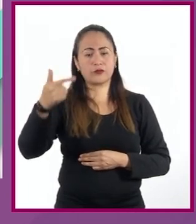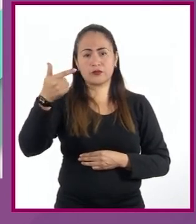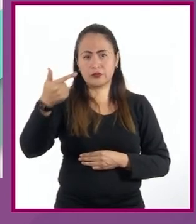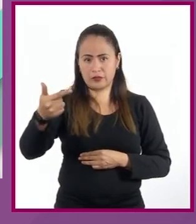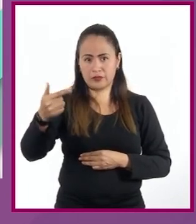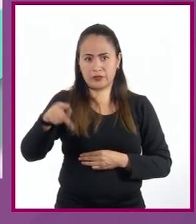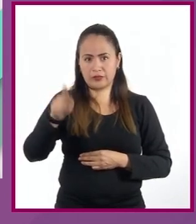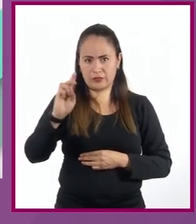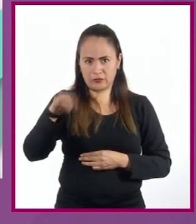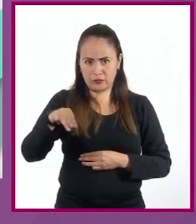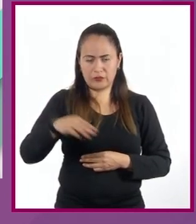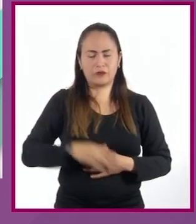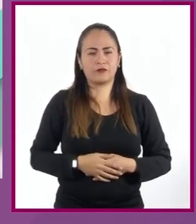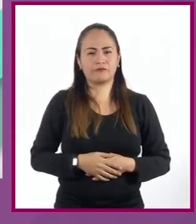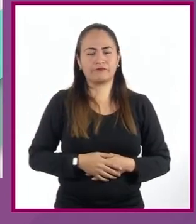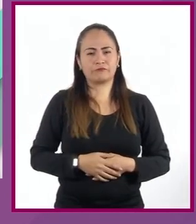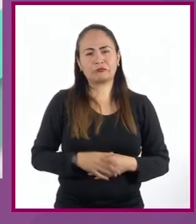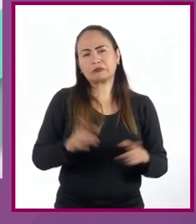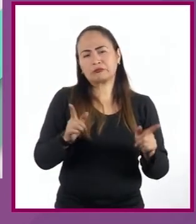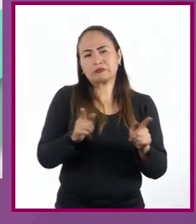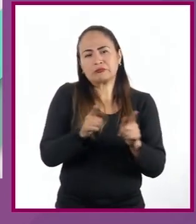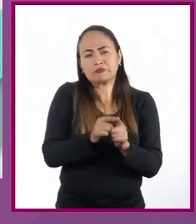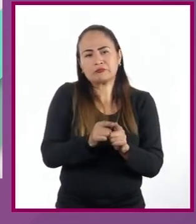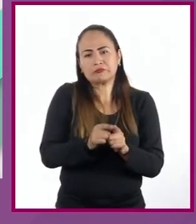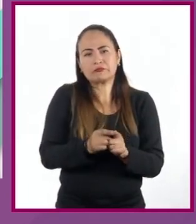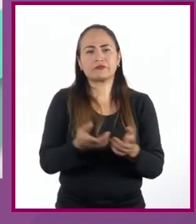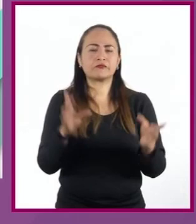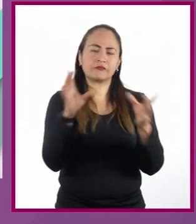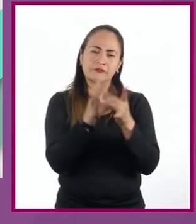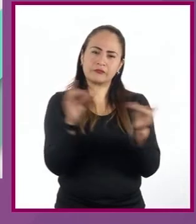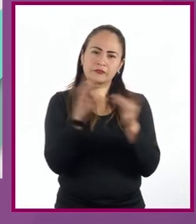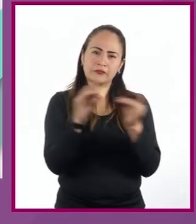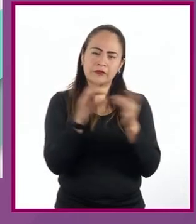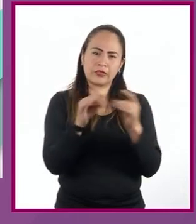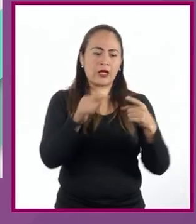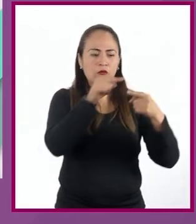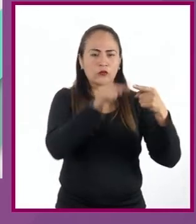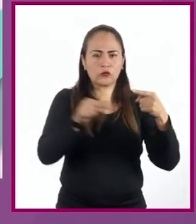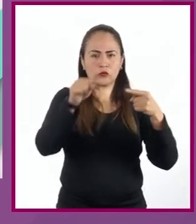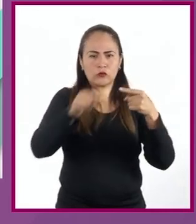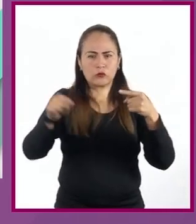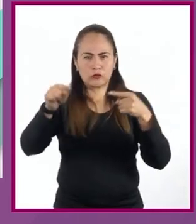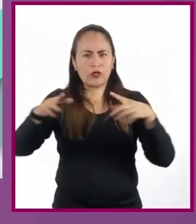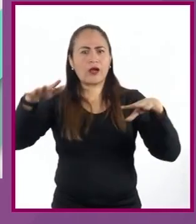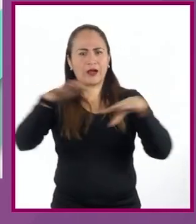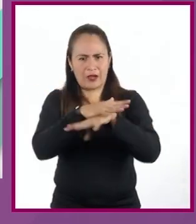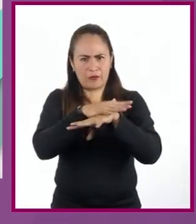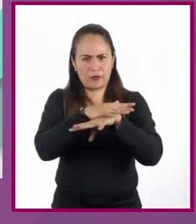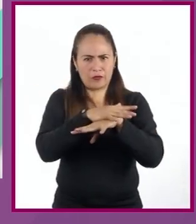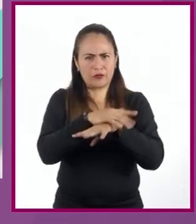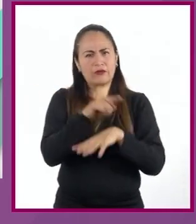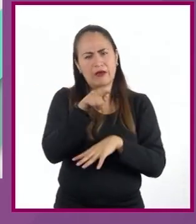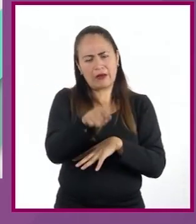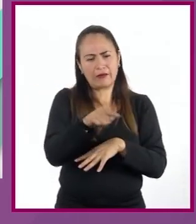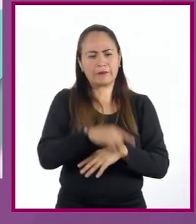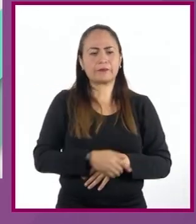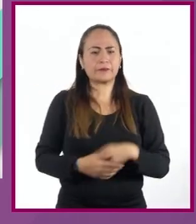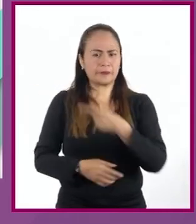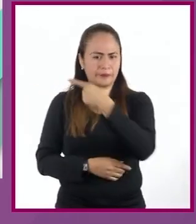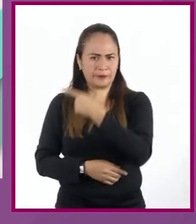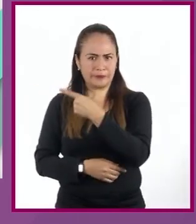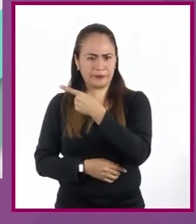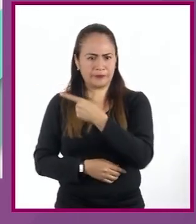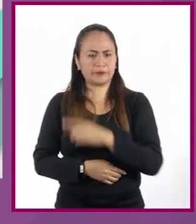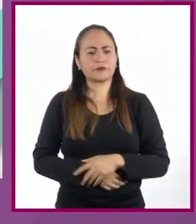0.007 kilómetros. Como conclusión, podemos decir que al realizar conversiones entre unidades tenemos que, para